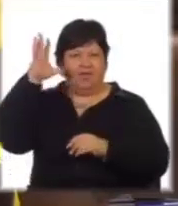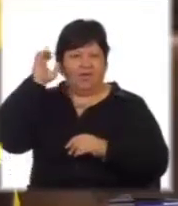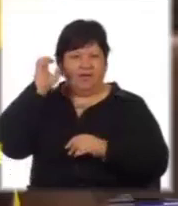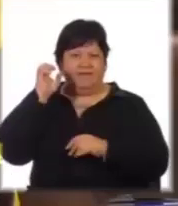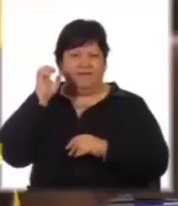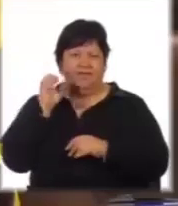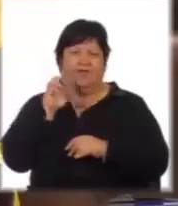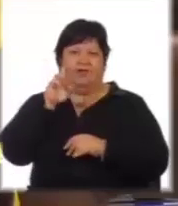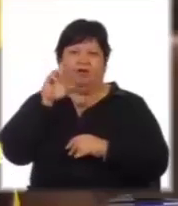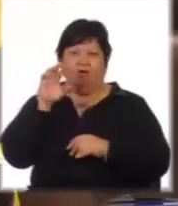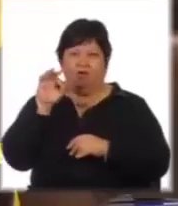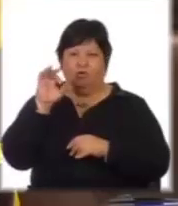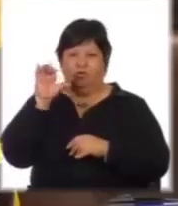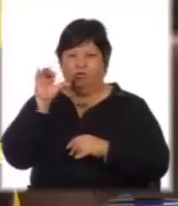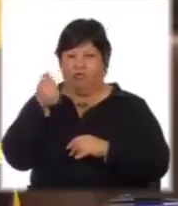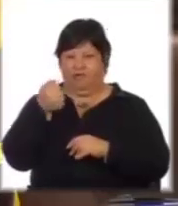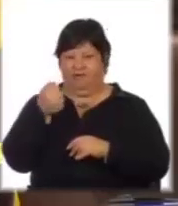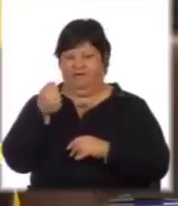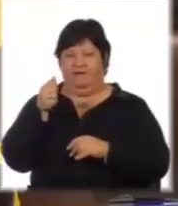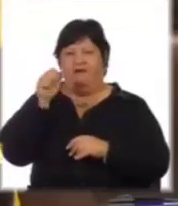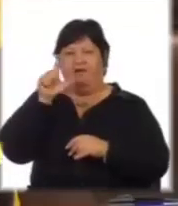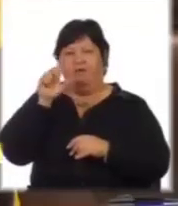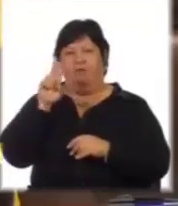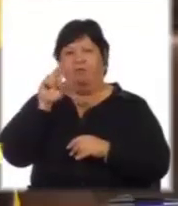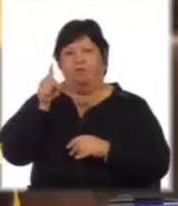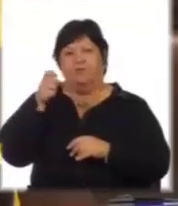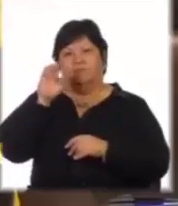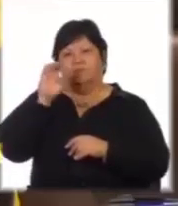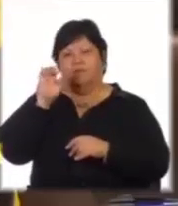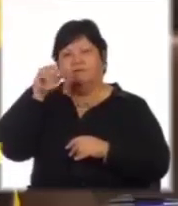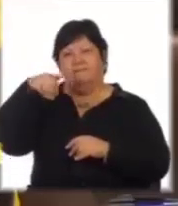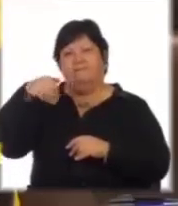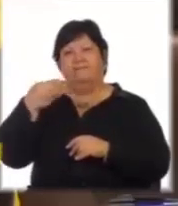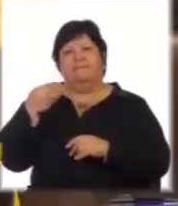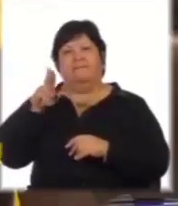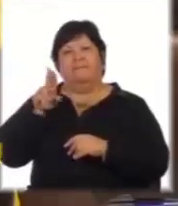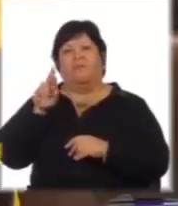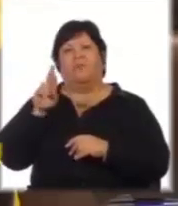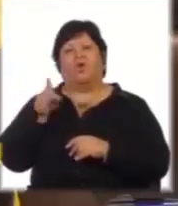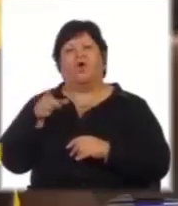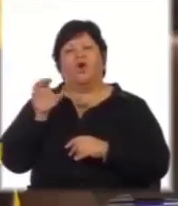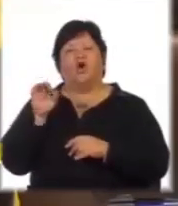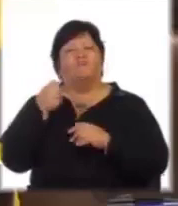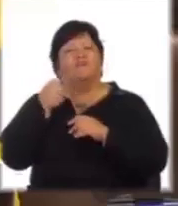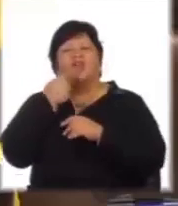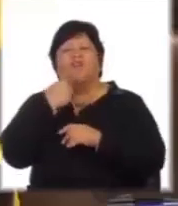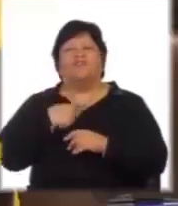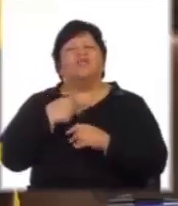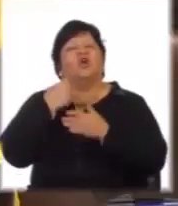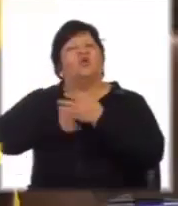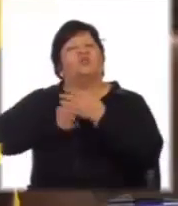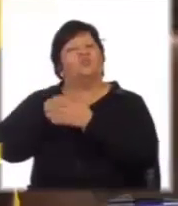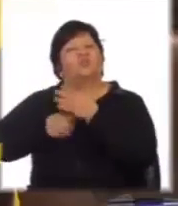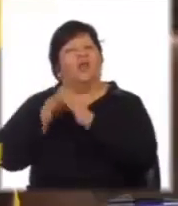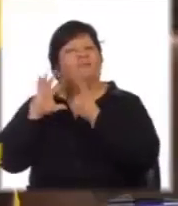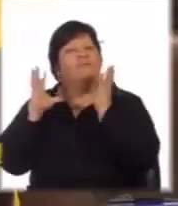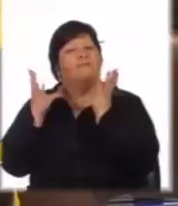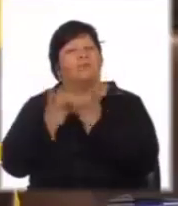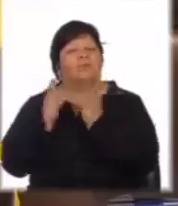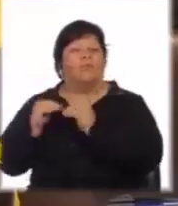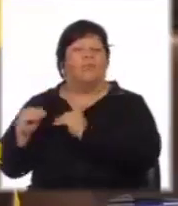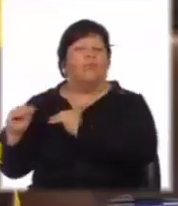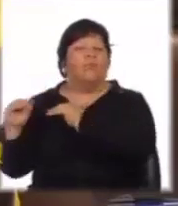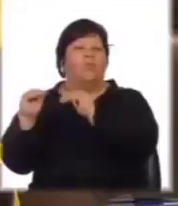Rosa Luxemburgo, cuando nos dijo que debemos luchar por un mundo donde seamos socialmente